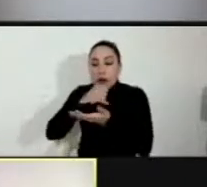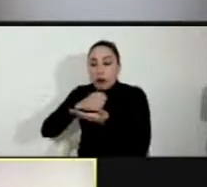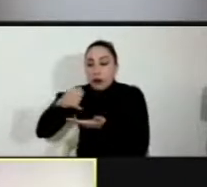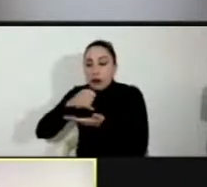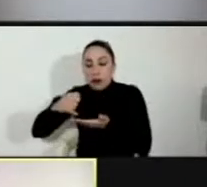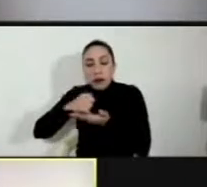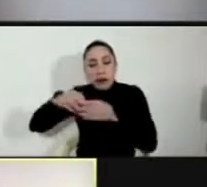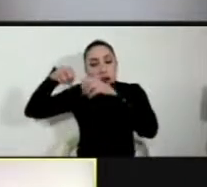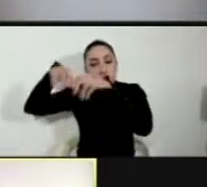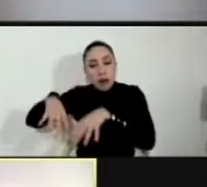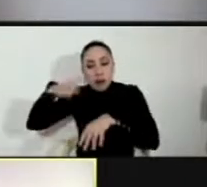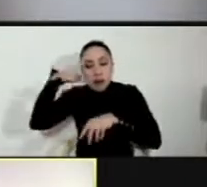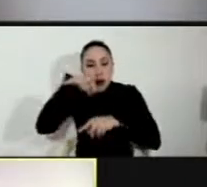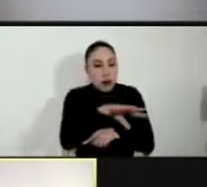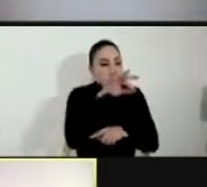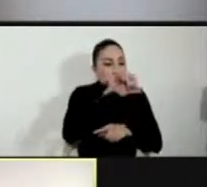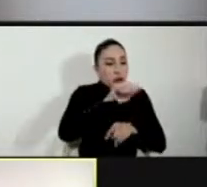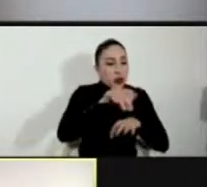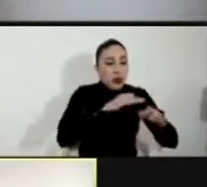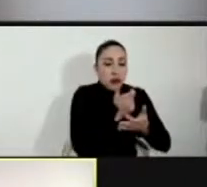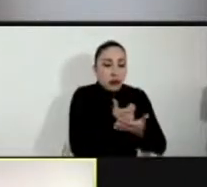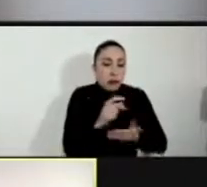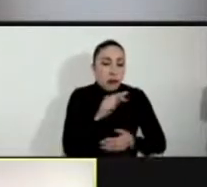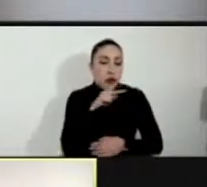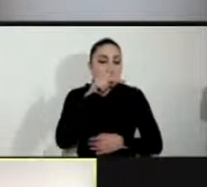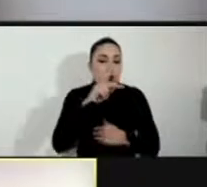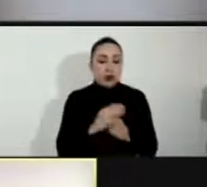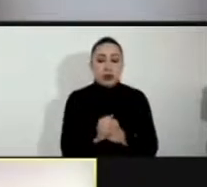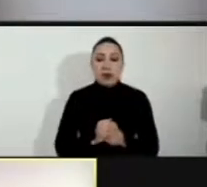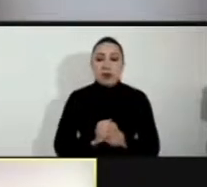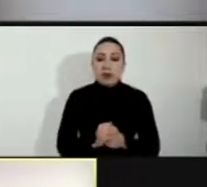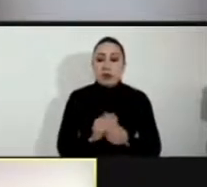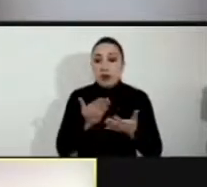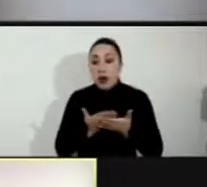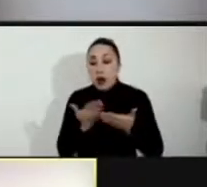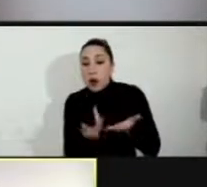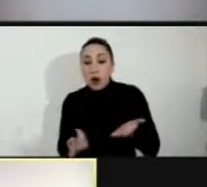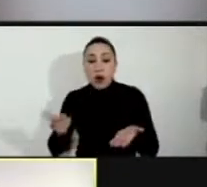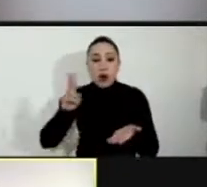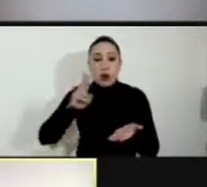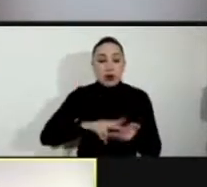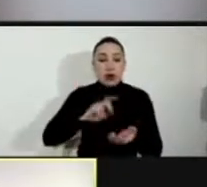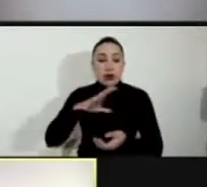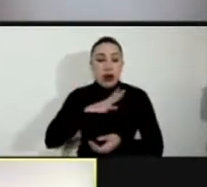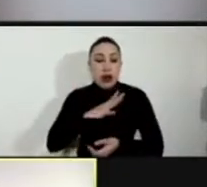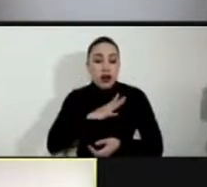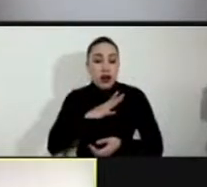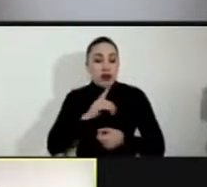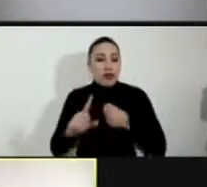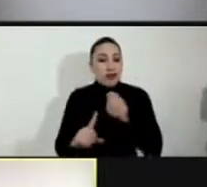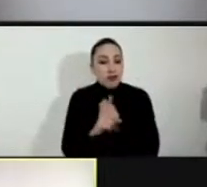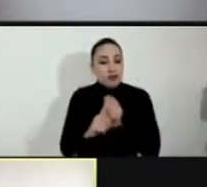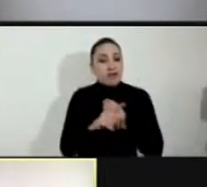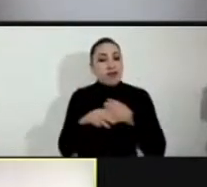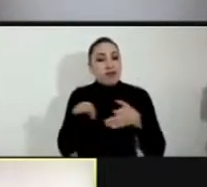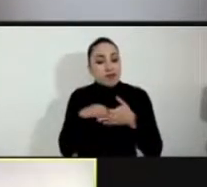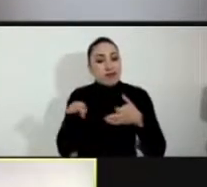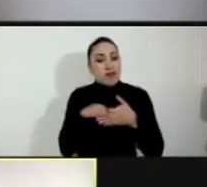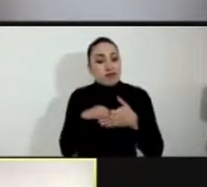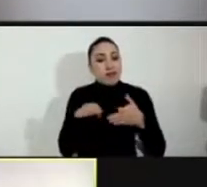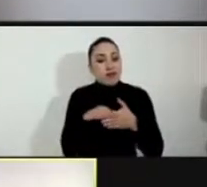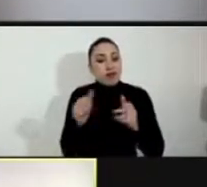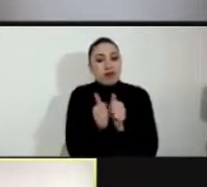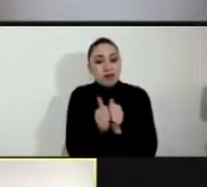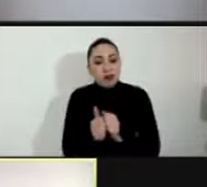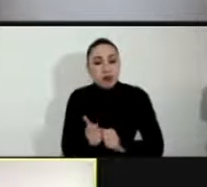trabajo. Aunado a esto, las crisis recurrentes someten a los recursos naturales a